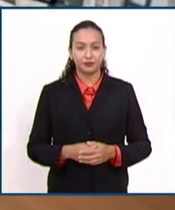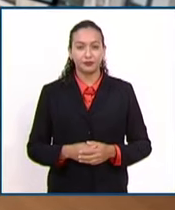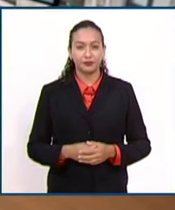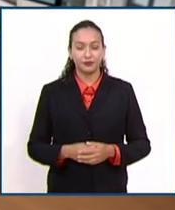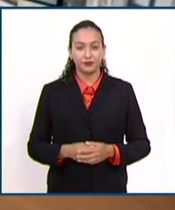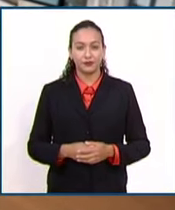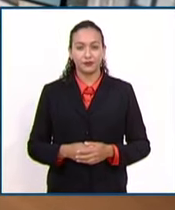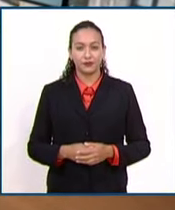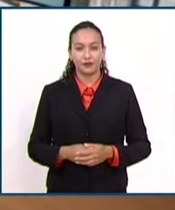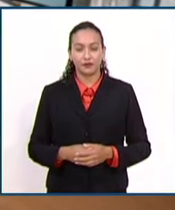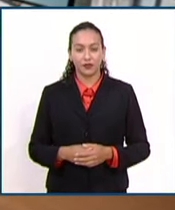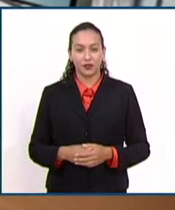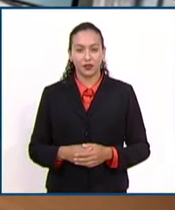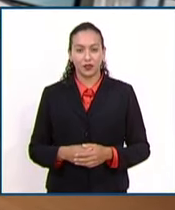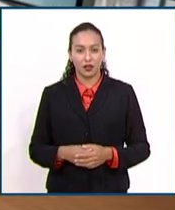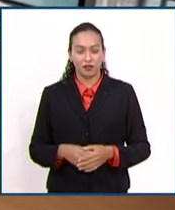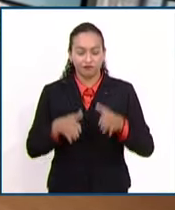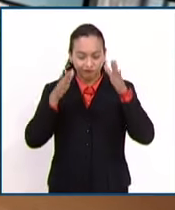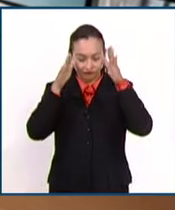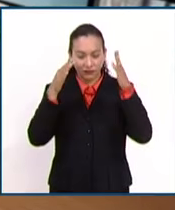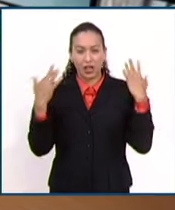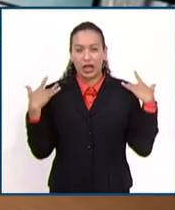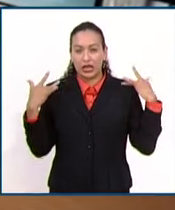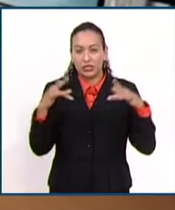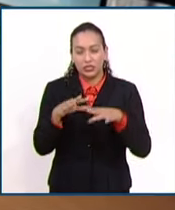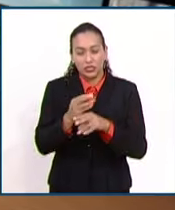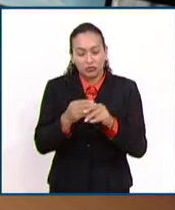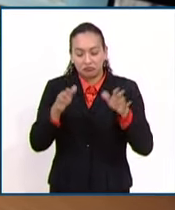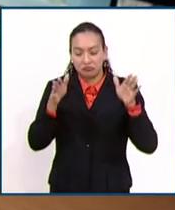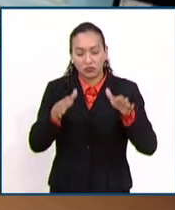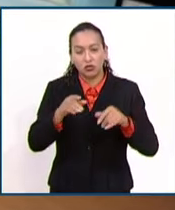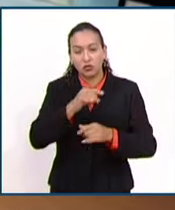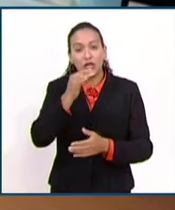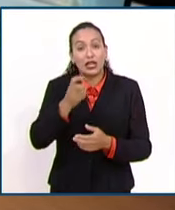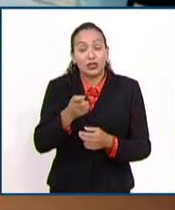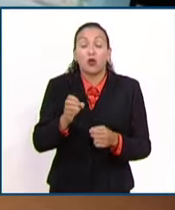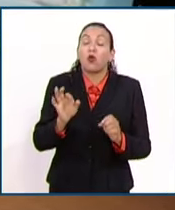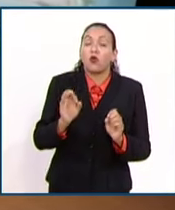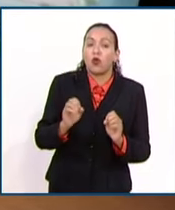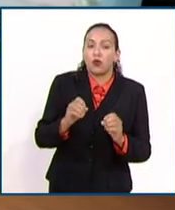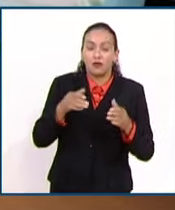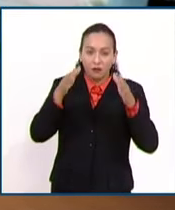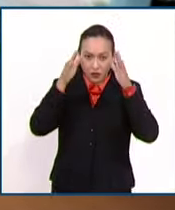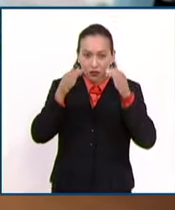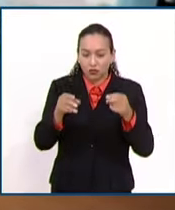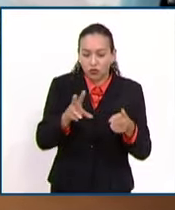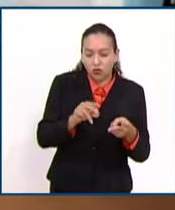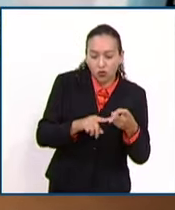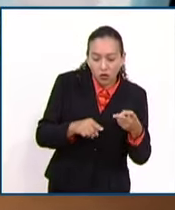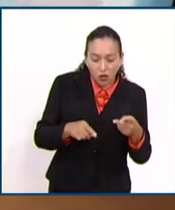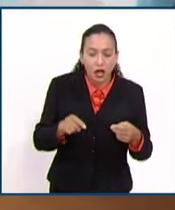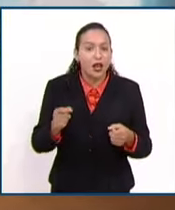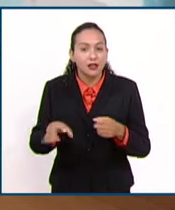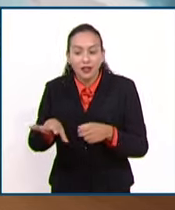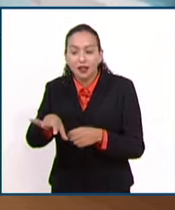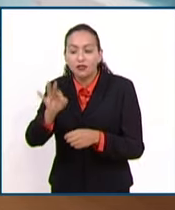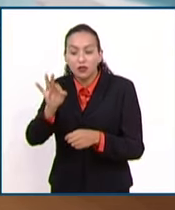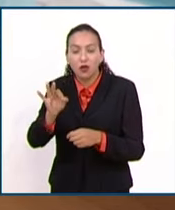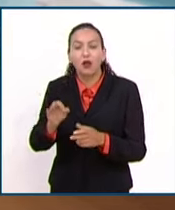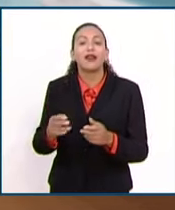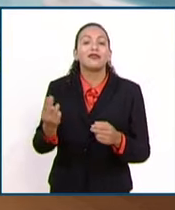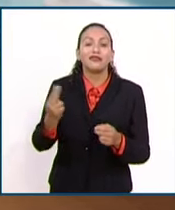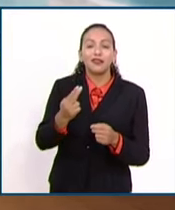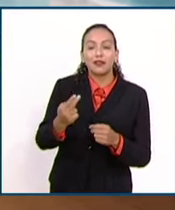Y la imparcialidad y la independencia del Poder Judicial estarían en riesgo si sus integrantes son electos por voto popular, consideró